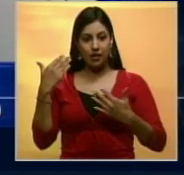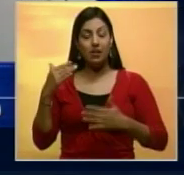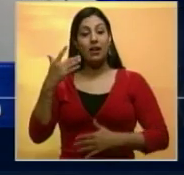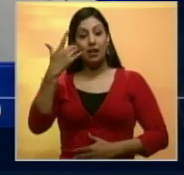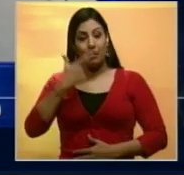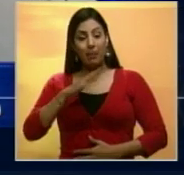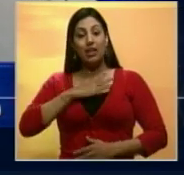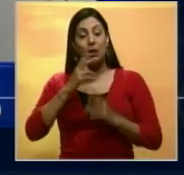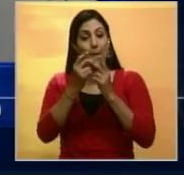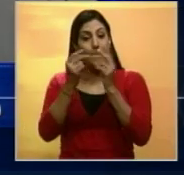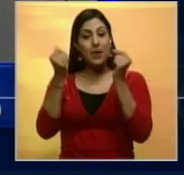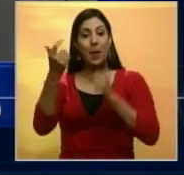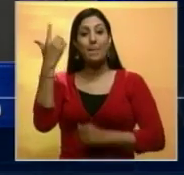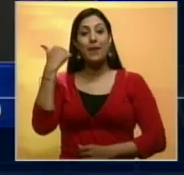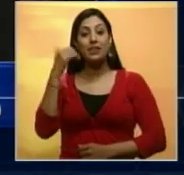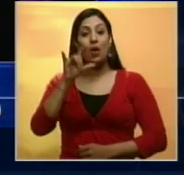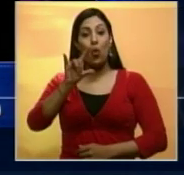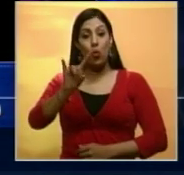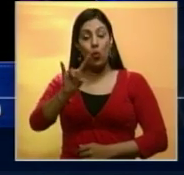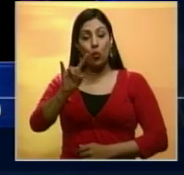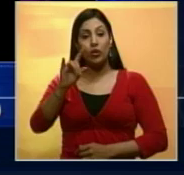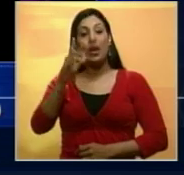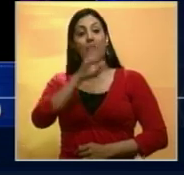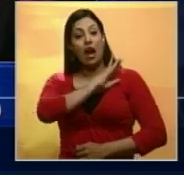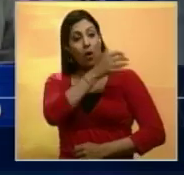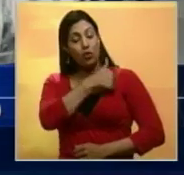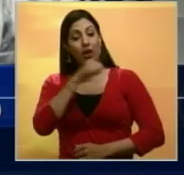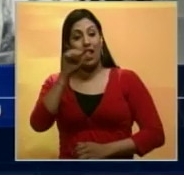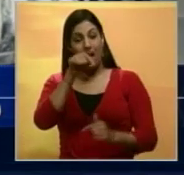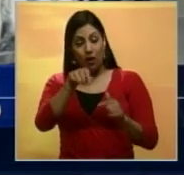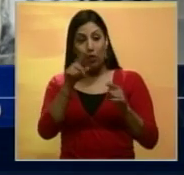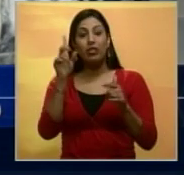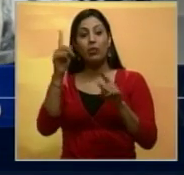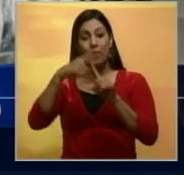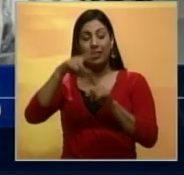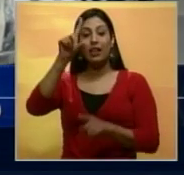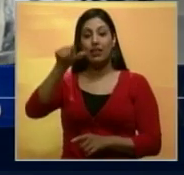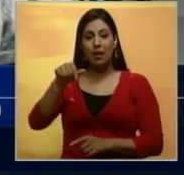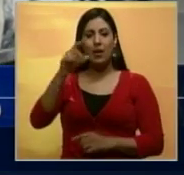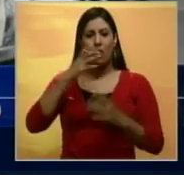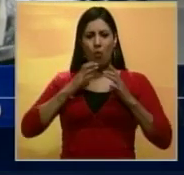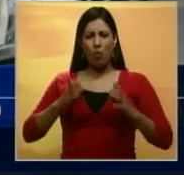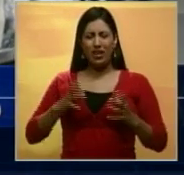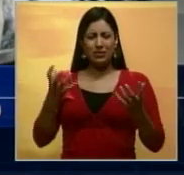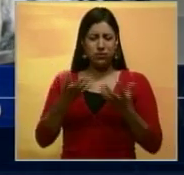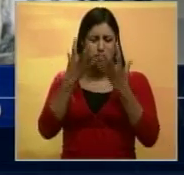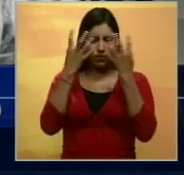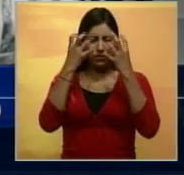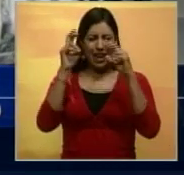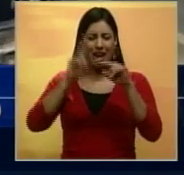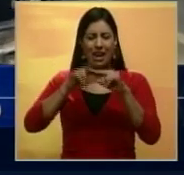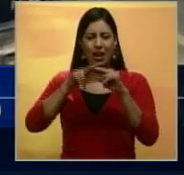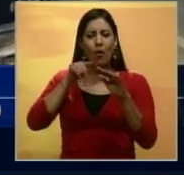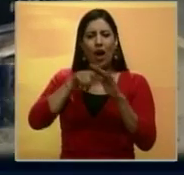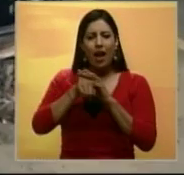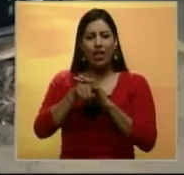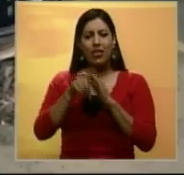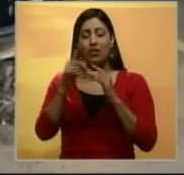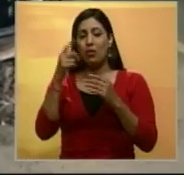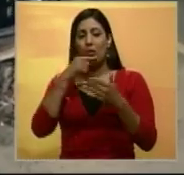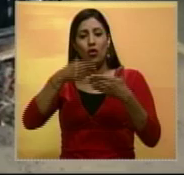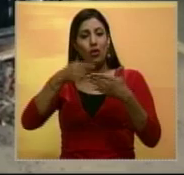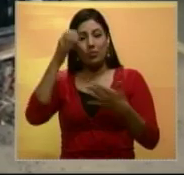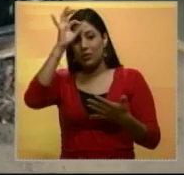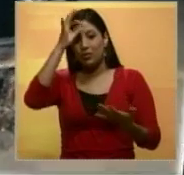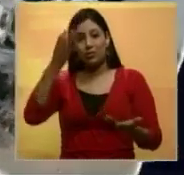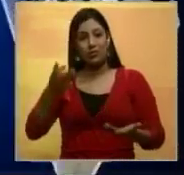quien está desaparecido desde el pasado lunes. Según autoridades, en el vehículo también se encontró un cuerpo totalmente carbonizado, aún sin